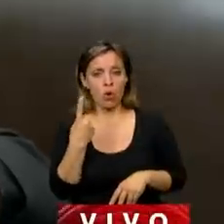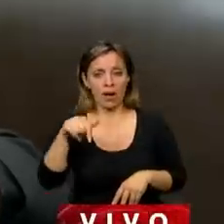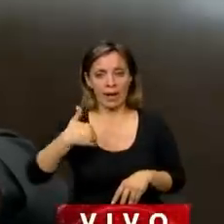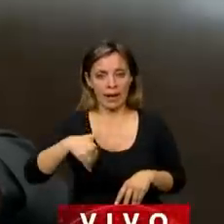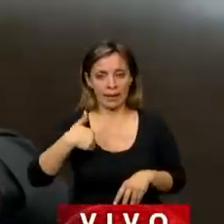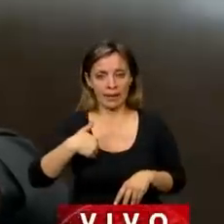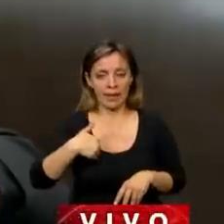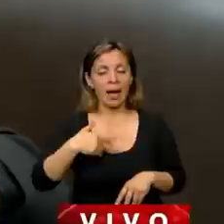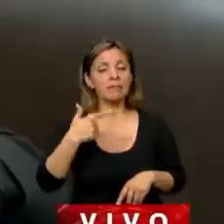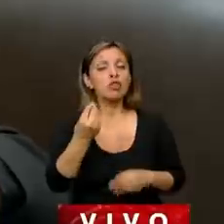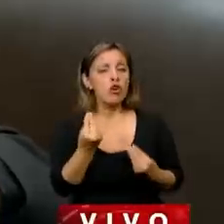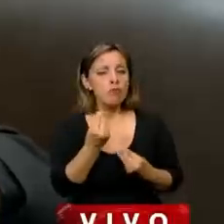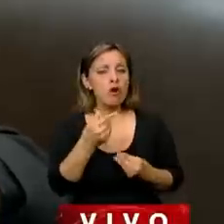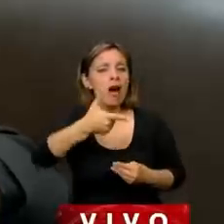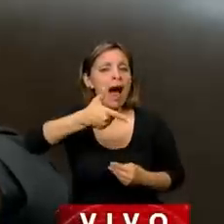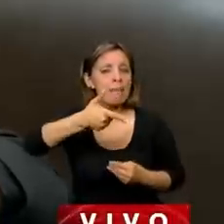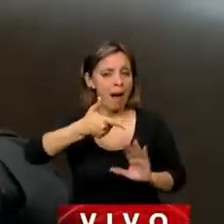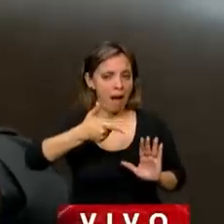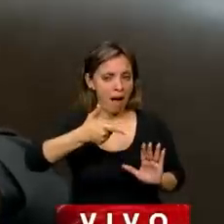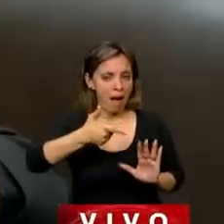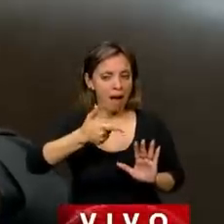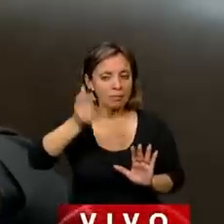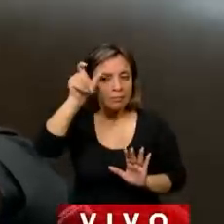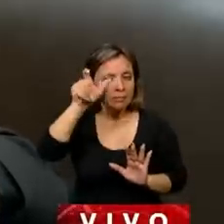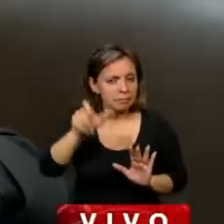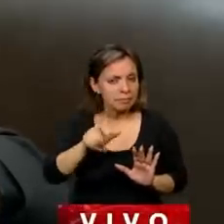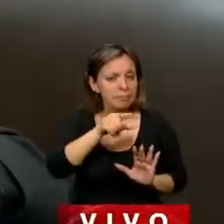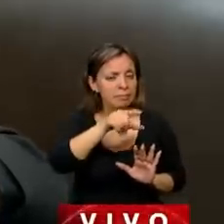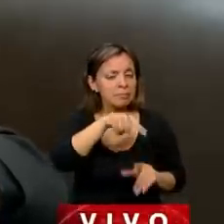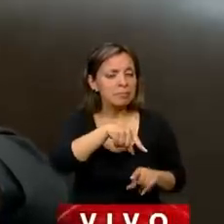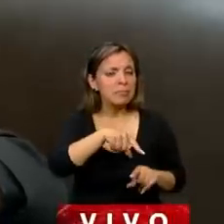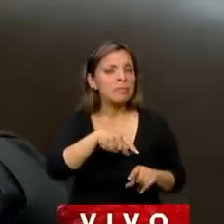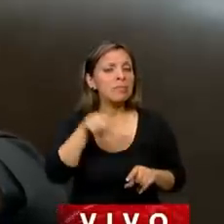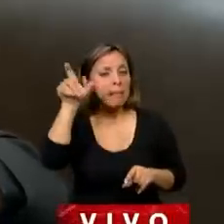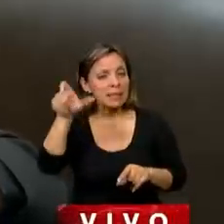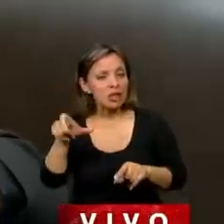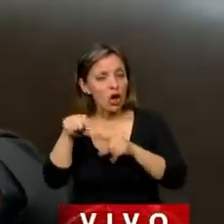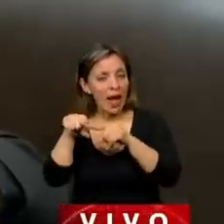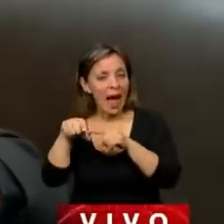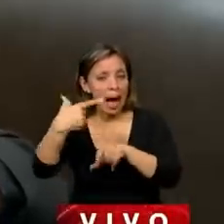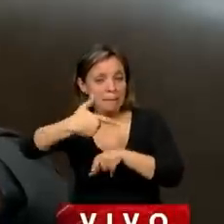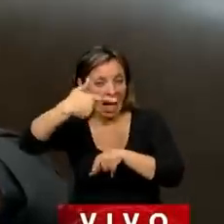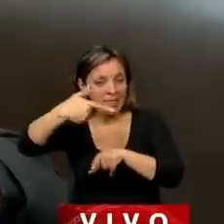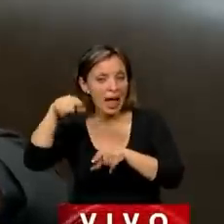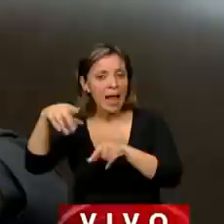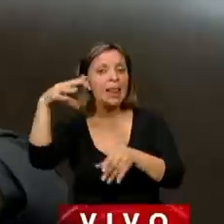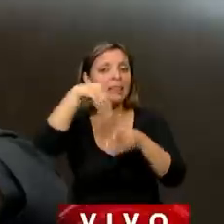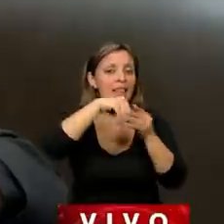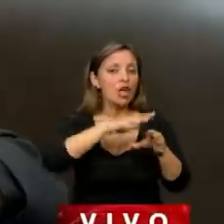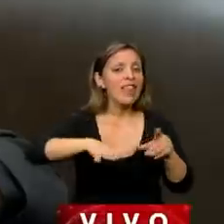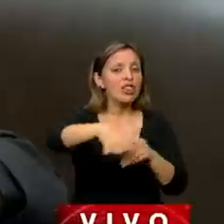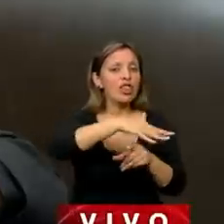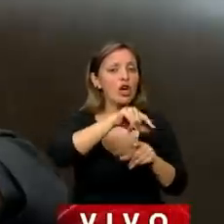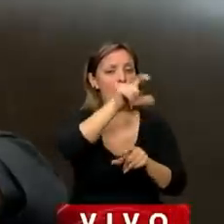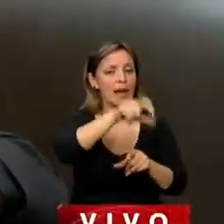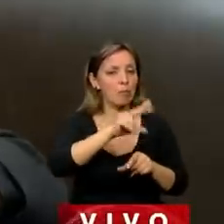país es con arma de fuego y el victimario pertenece al entorno de la víctima. El 97% de los usuarios